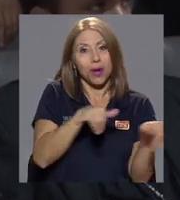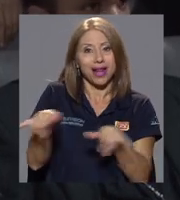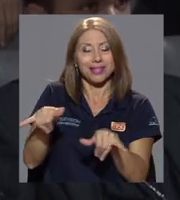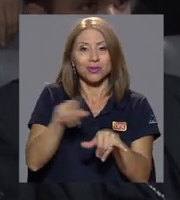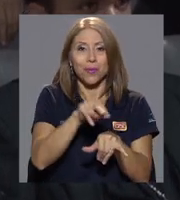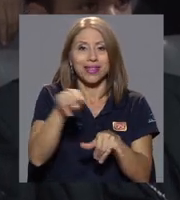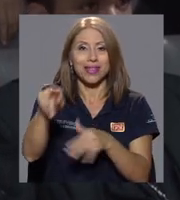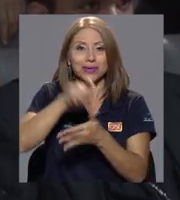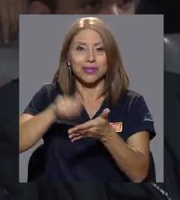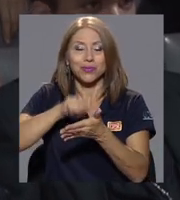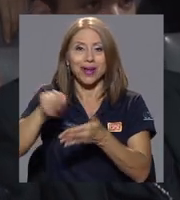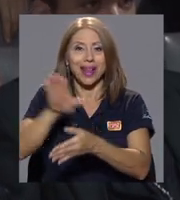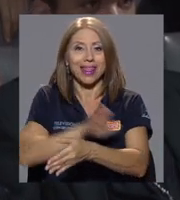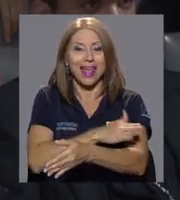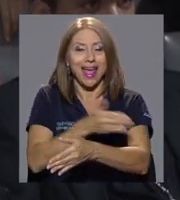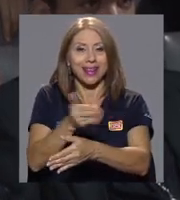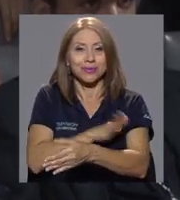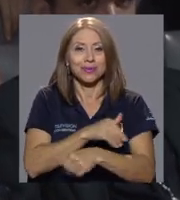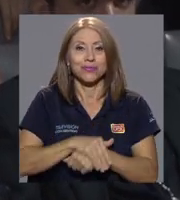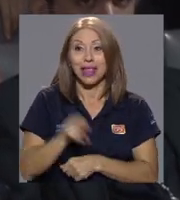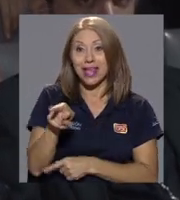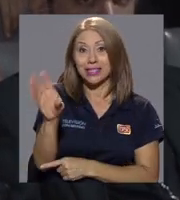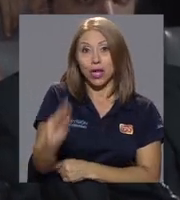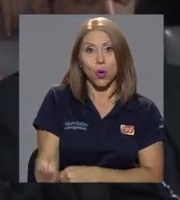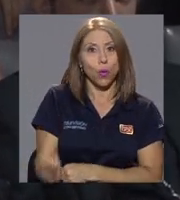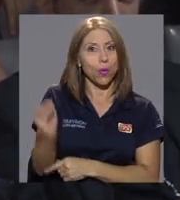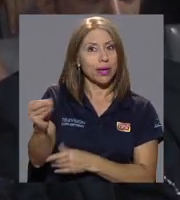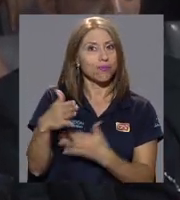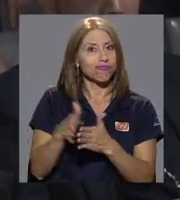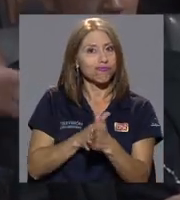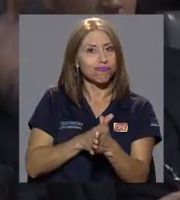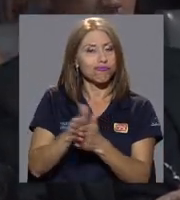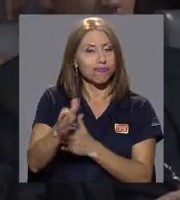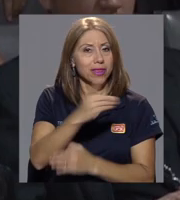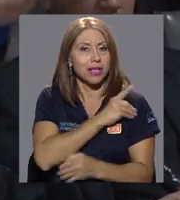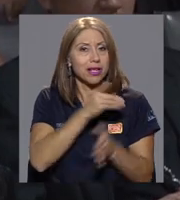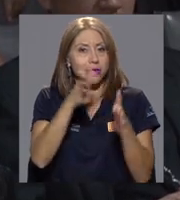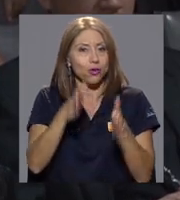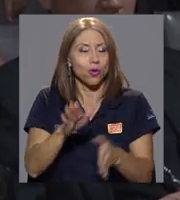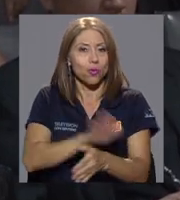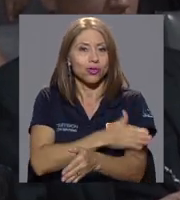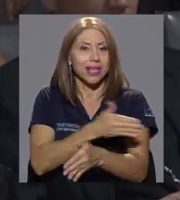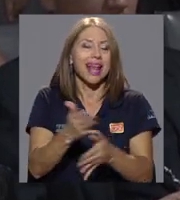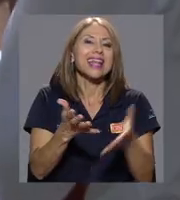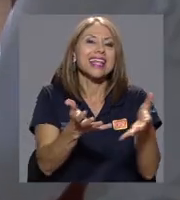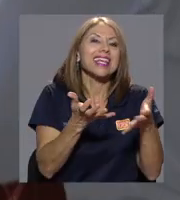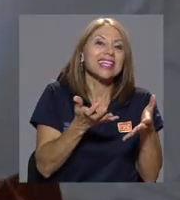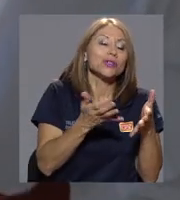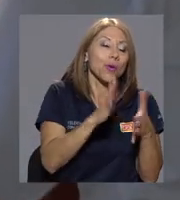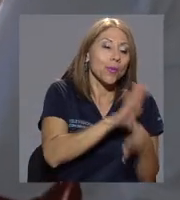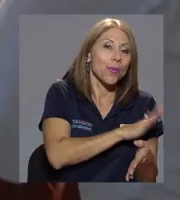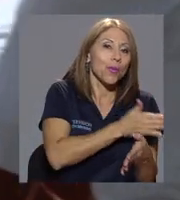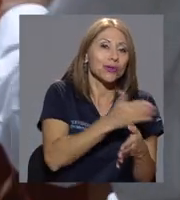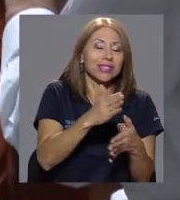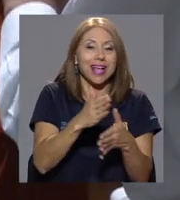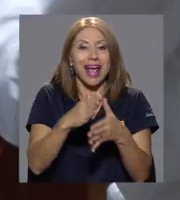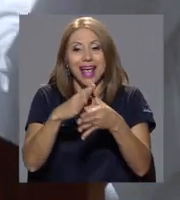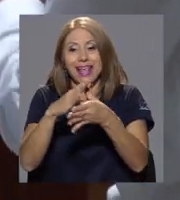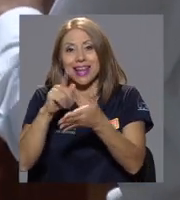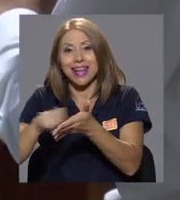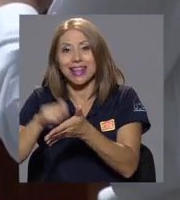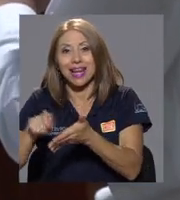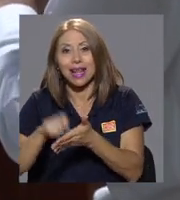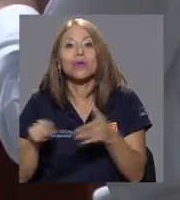Musicales. Este joven y muy prometedor director musical quiso hacer confluir música y literatura con